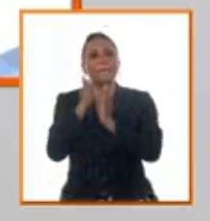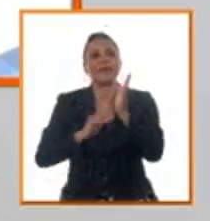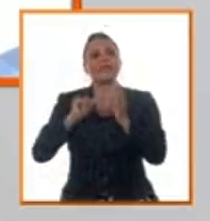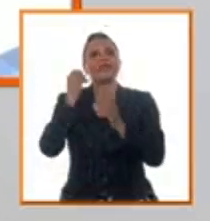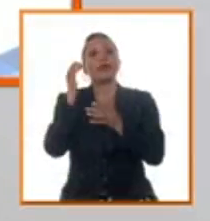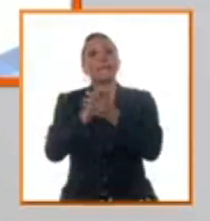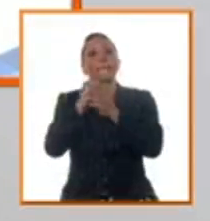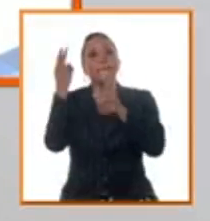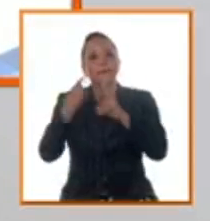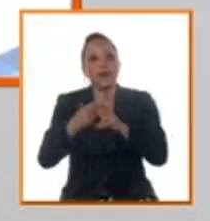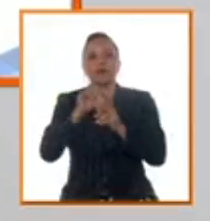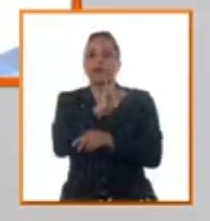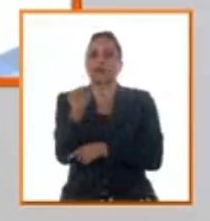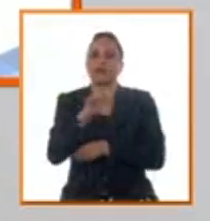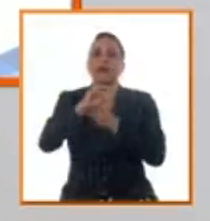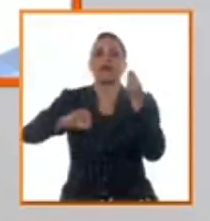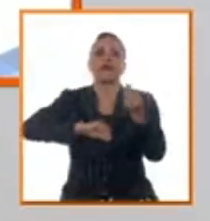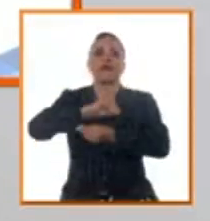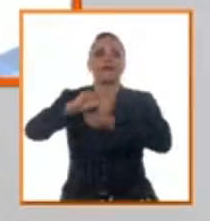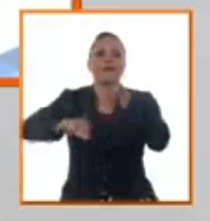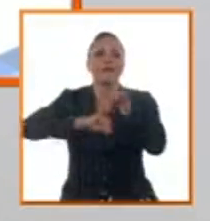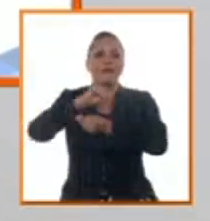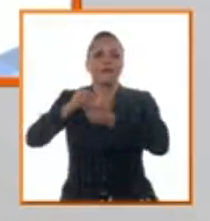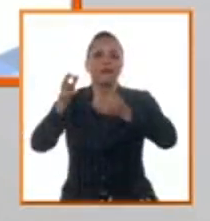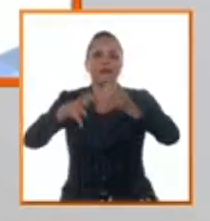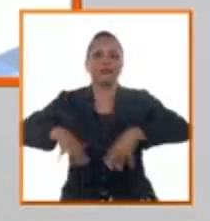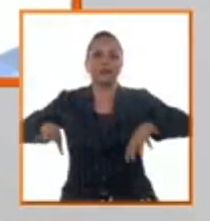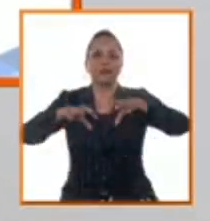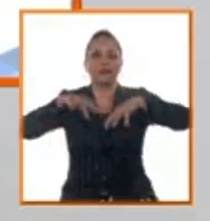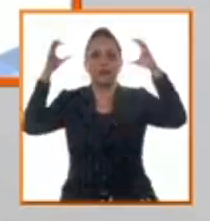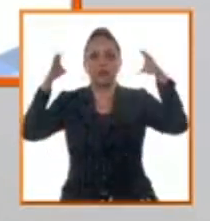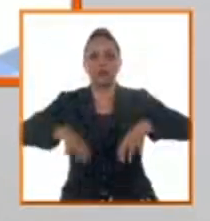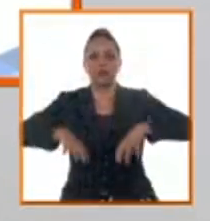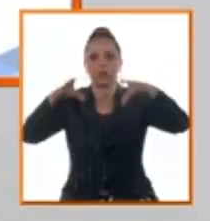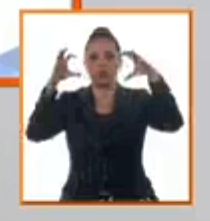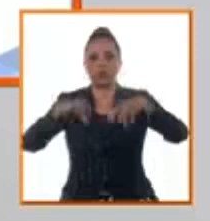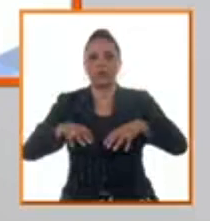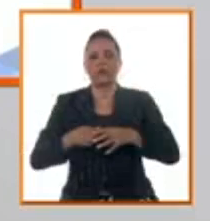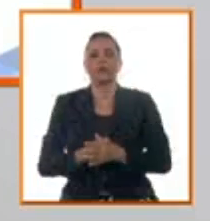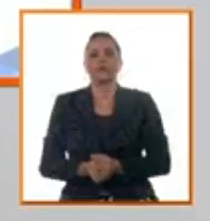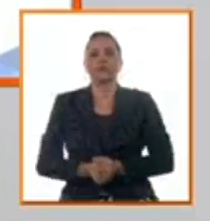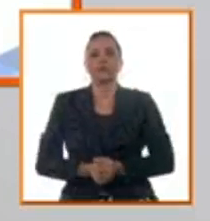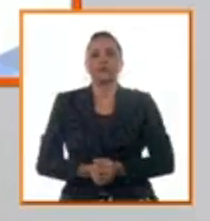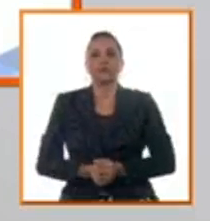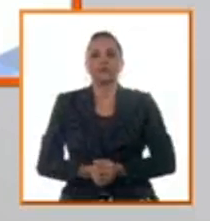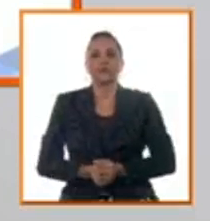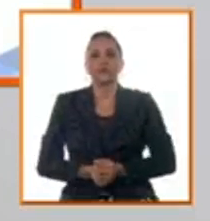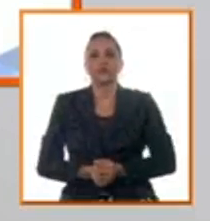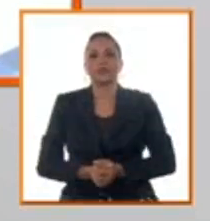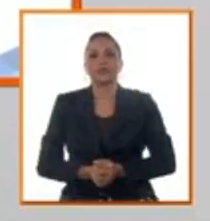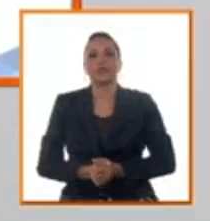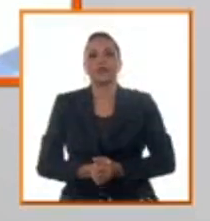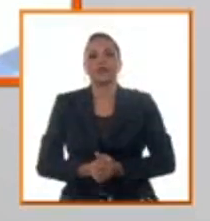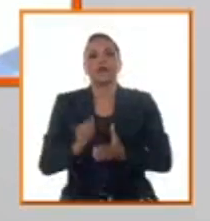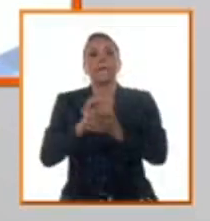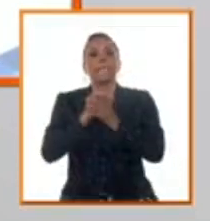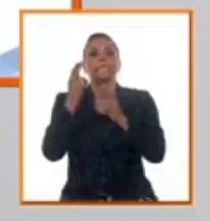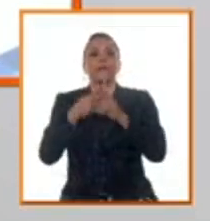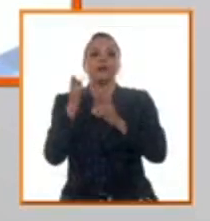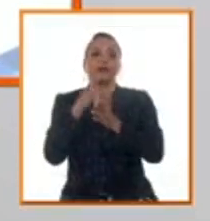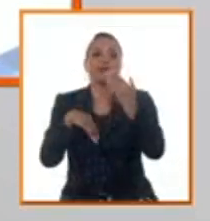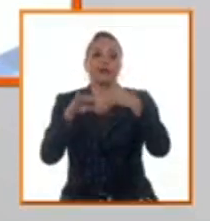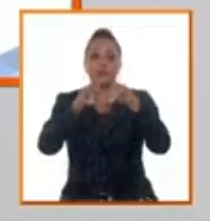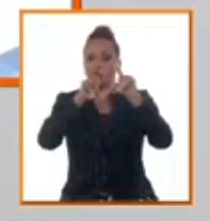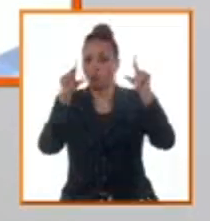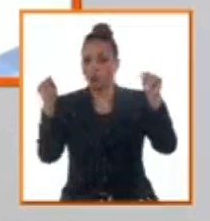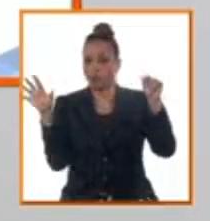la tendencia que venía en todo el territorio nacional a que la lluvia fuera deficitaria en los últimos 6 meses. En mayo, a nivel nacional, ya la